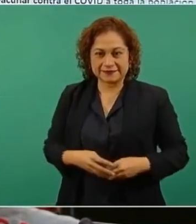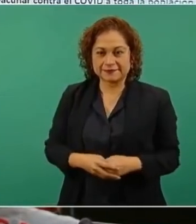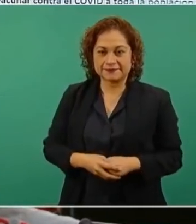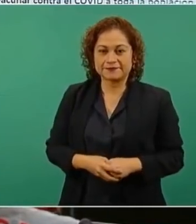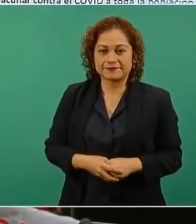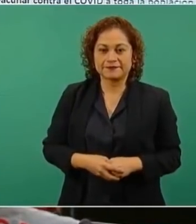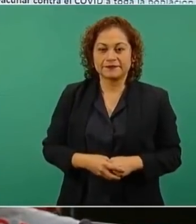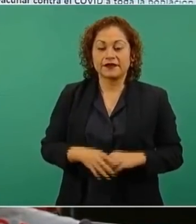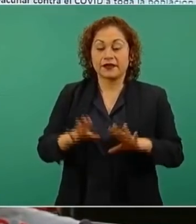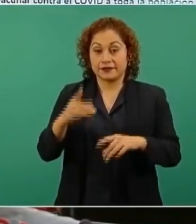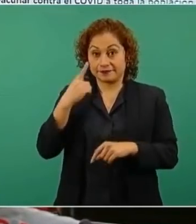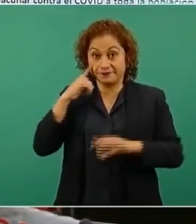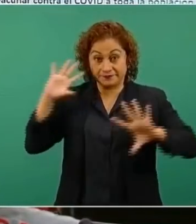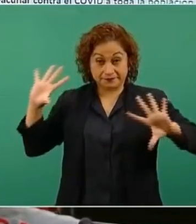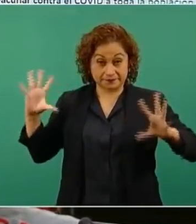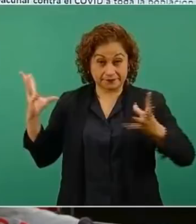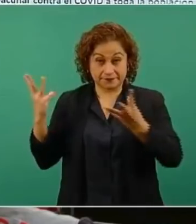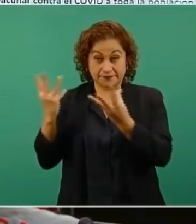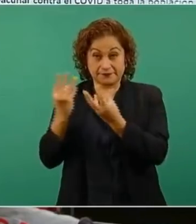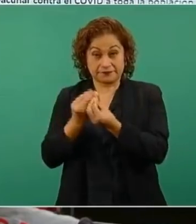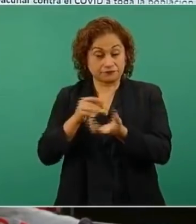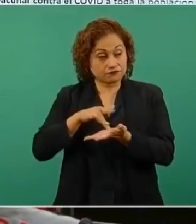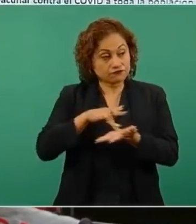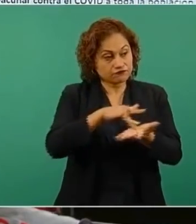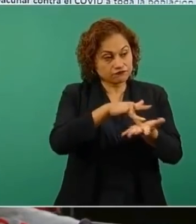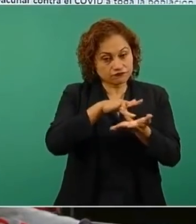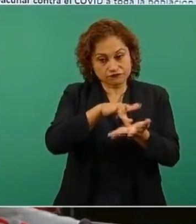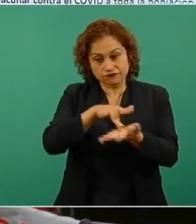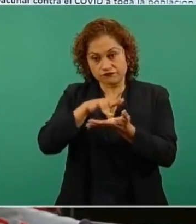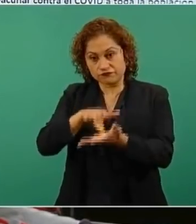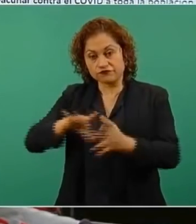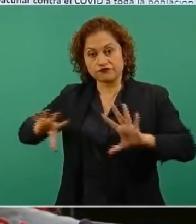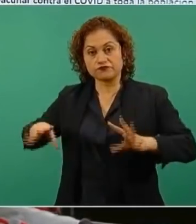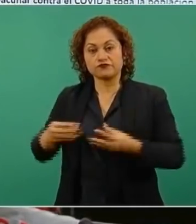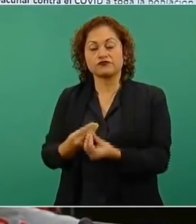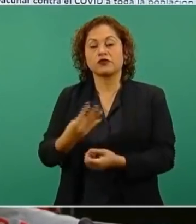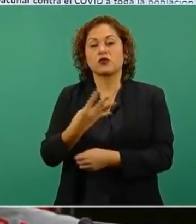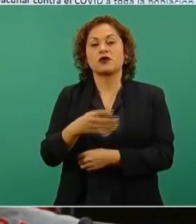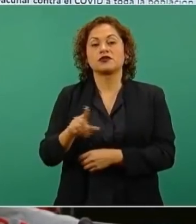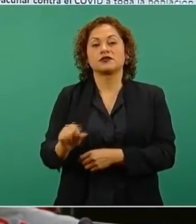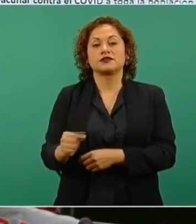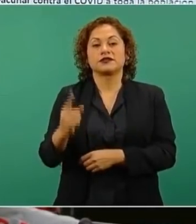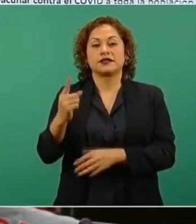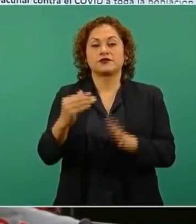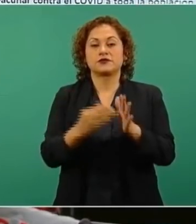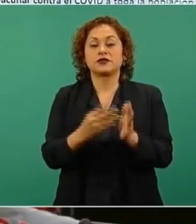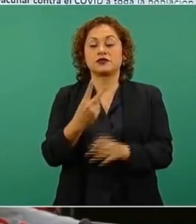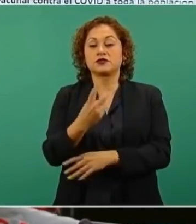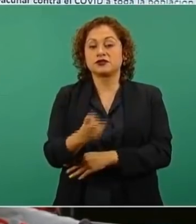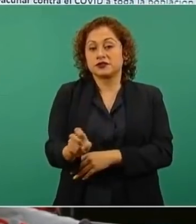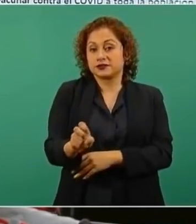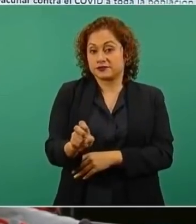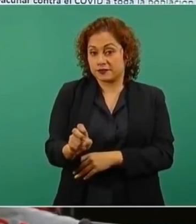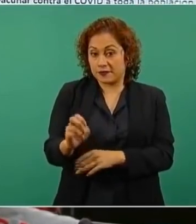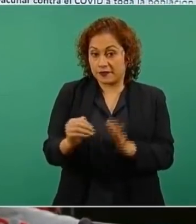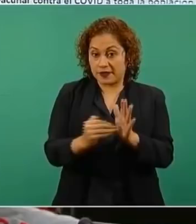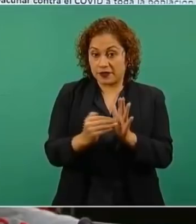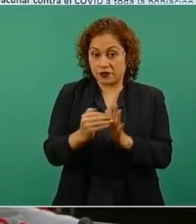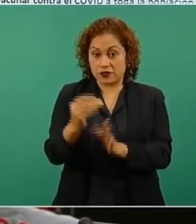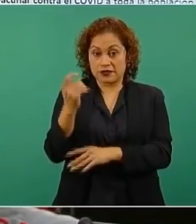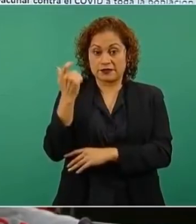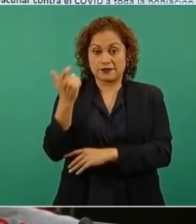esto, de todos los subsidios, equivale a 471.200 millones de pesos.